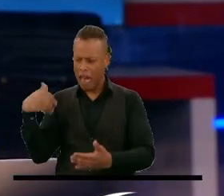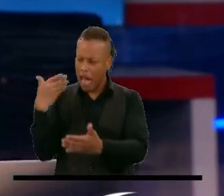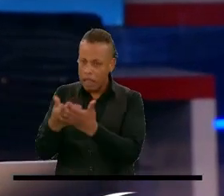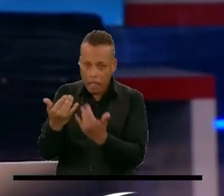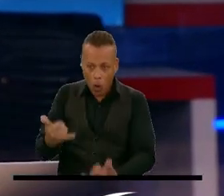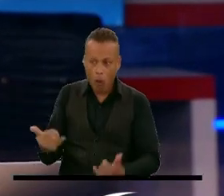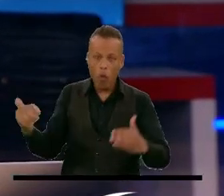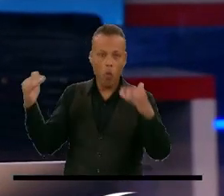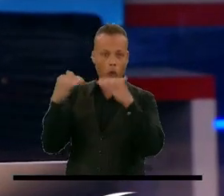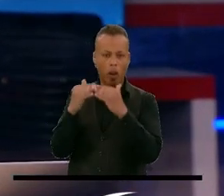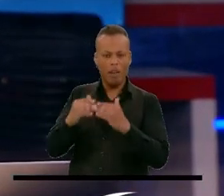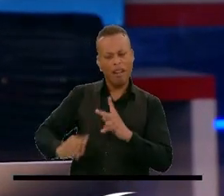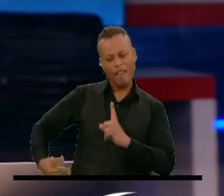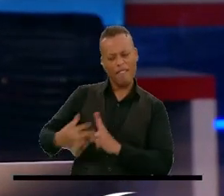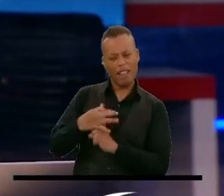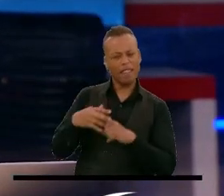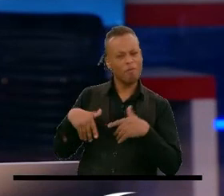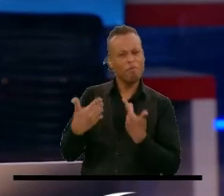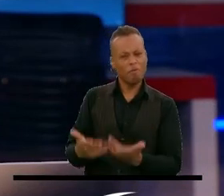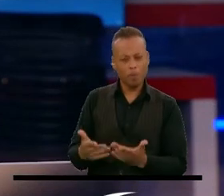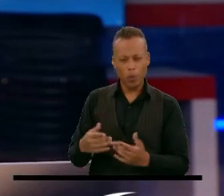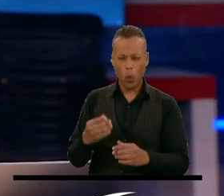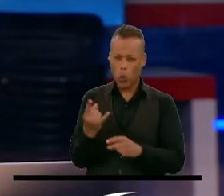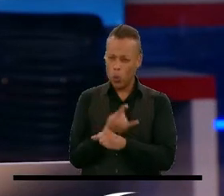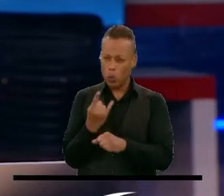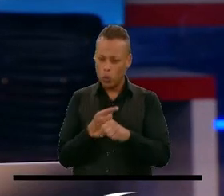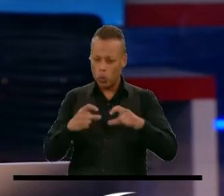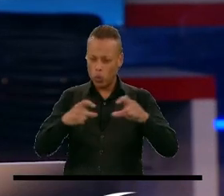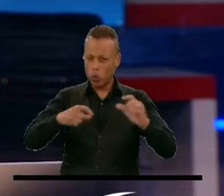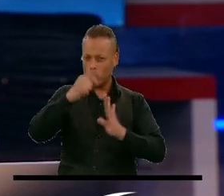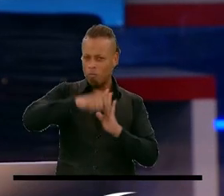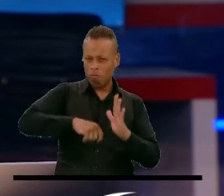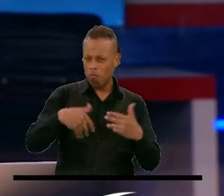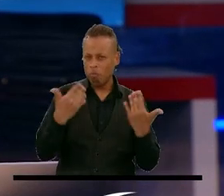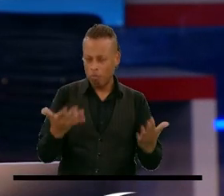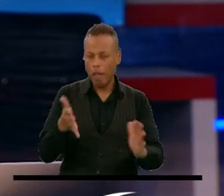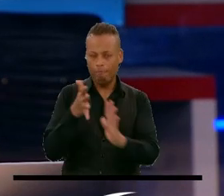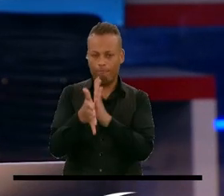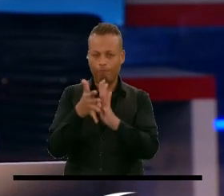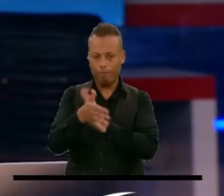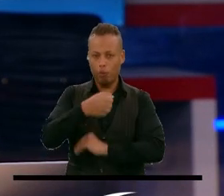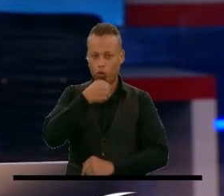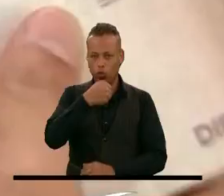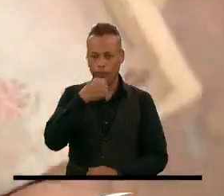su bolsillo y cuál es el uso que le debe dar a las tarjetas de crédito? Le contamos en el siguiente informe.